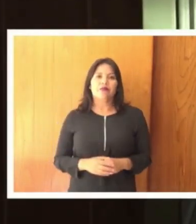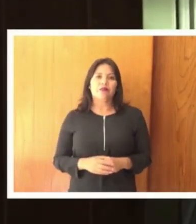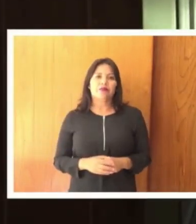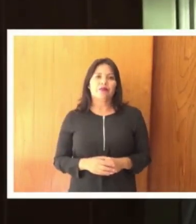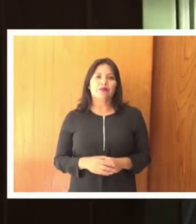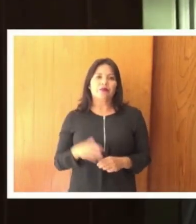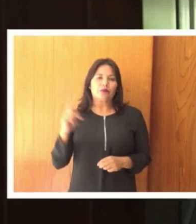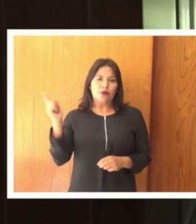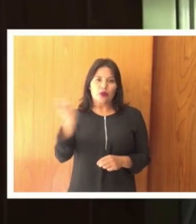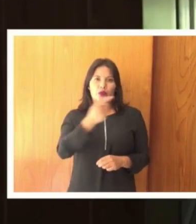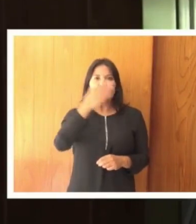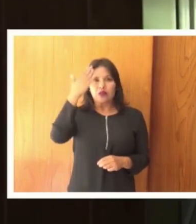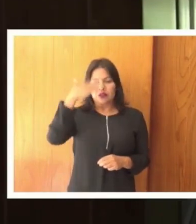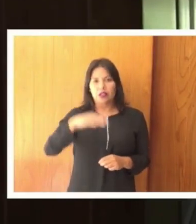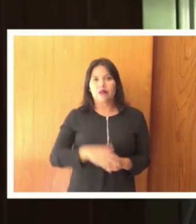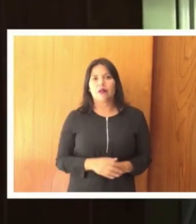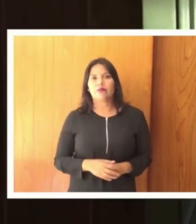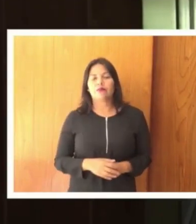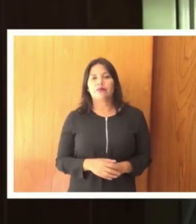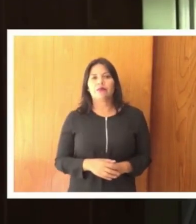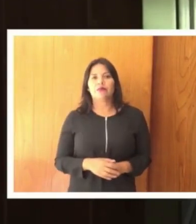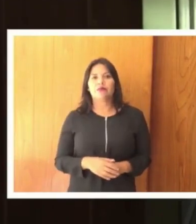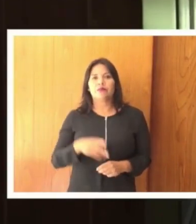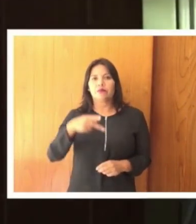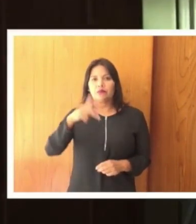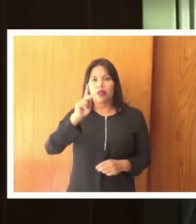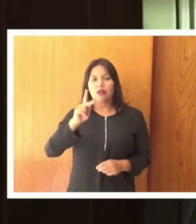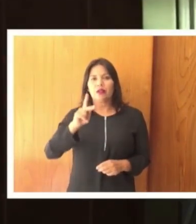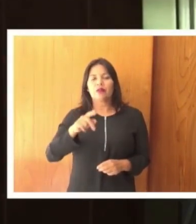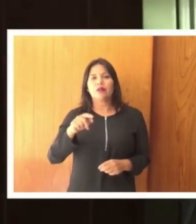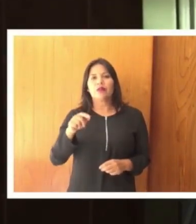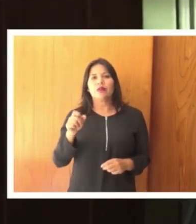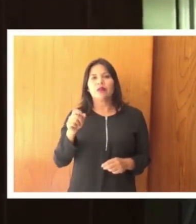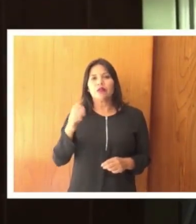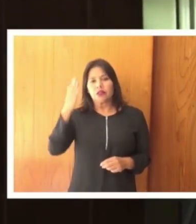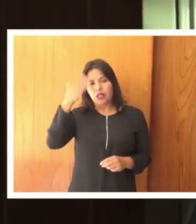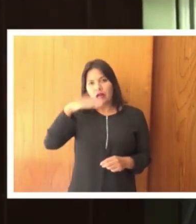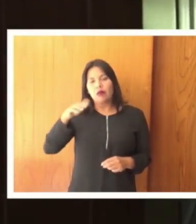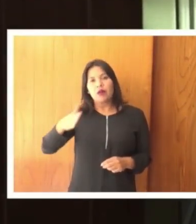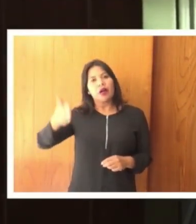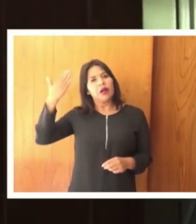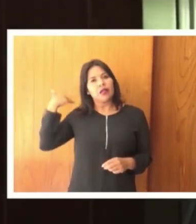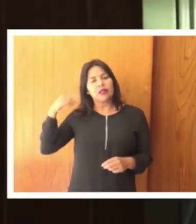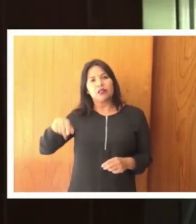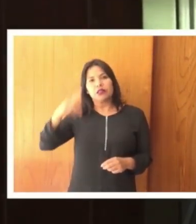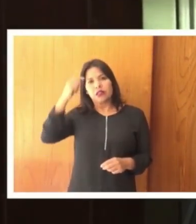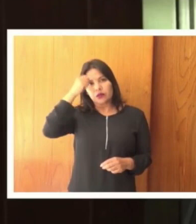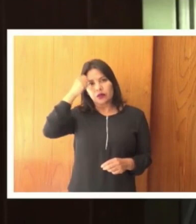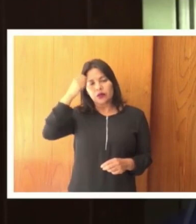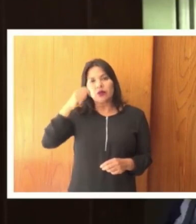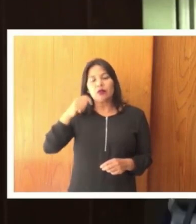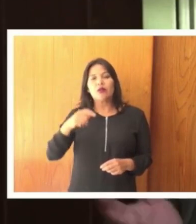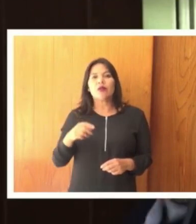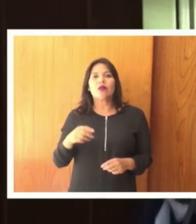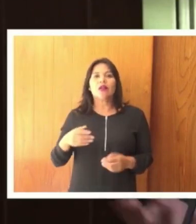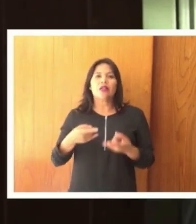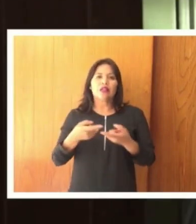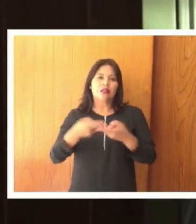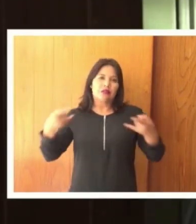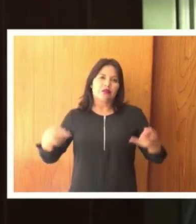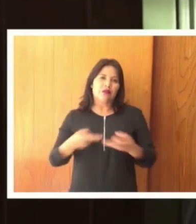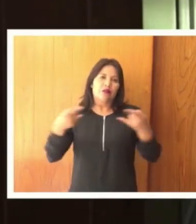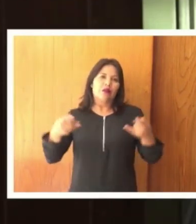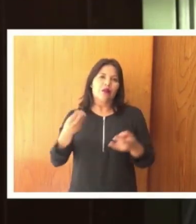desconocido ese tema. Sin embargo, no nada más fuimos la primer capital del Estado de México, sino que tenemos la historia y la grandeza